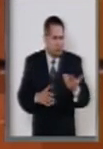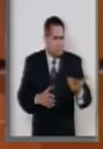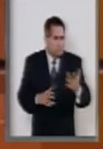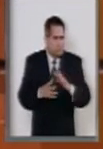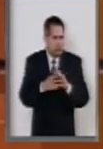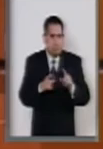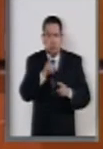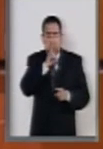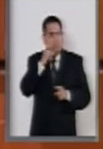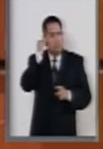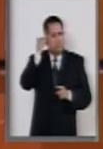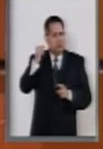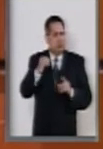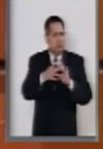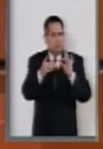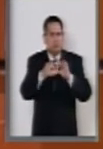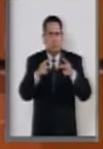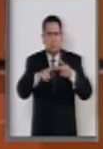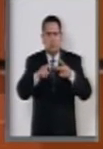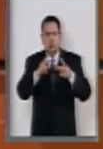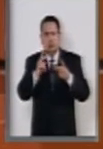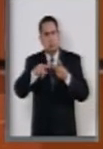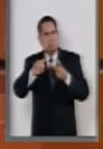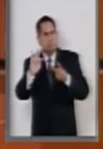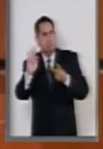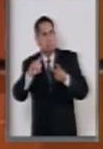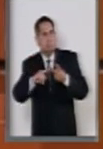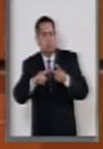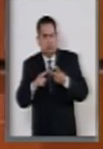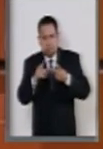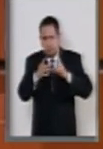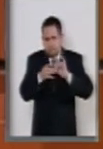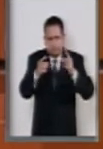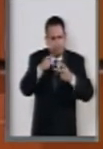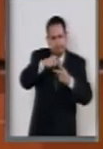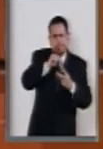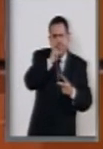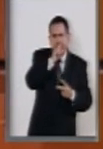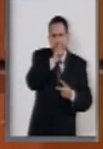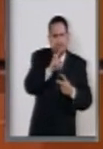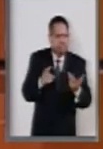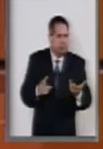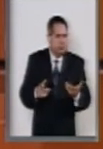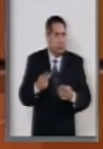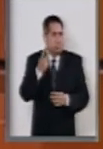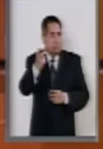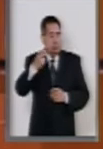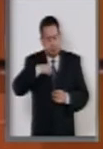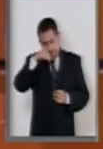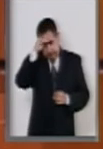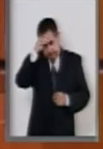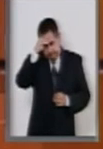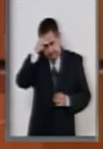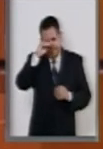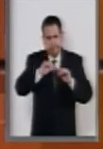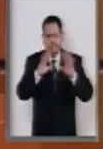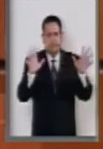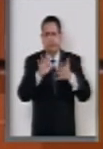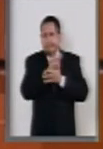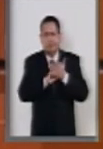se contempla esta segunda hipótesis, pero no así la primera, razón por la cual resulta a todas las